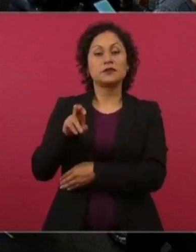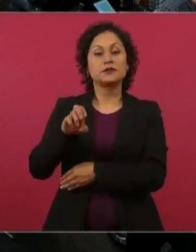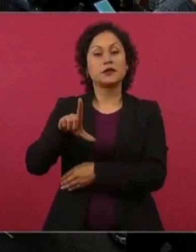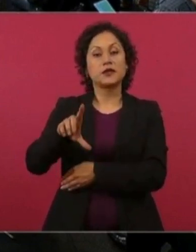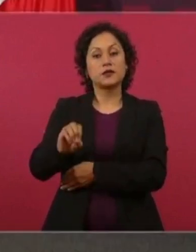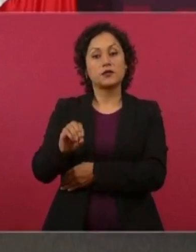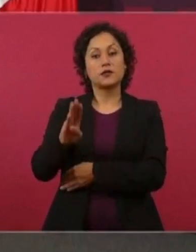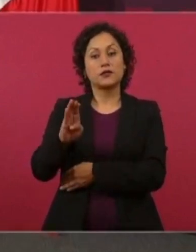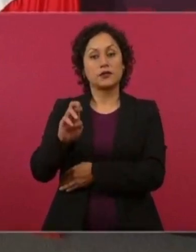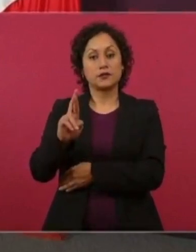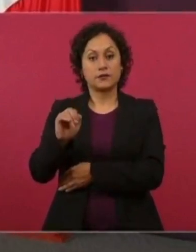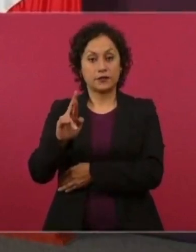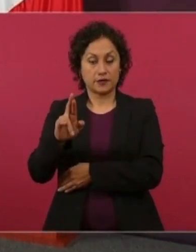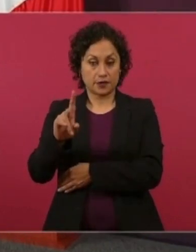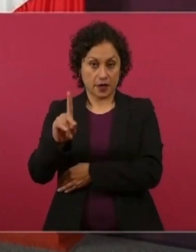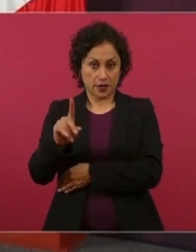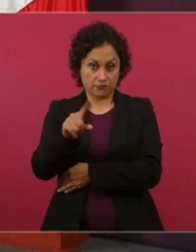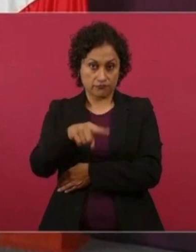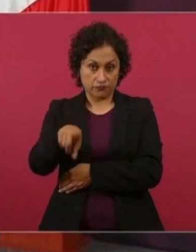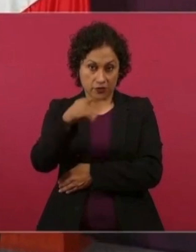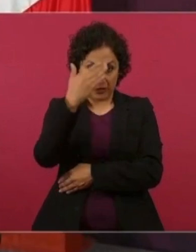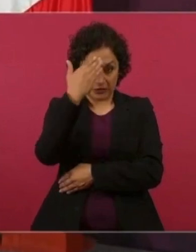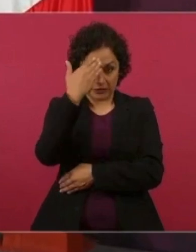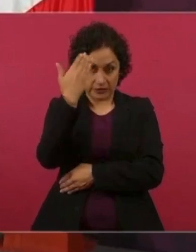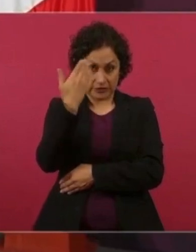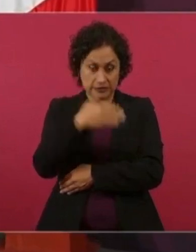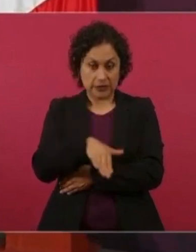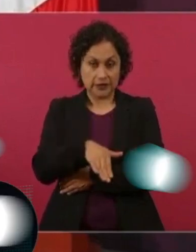que como se sabe,